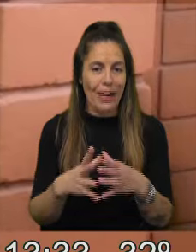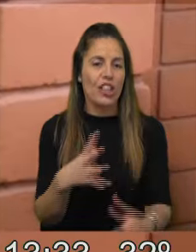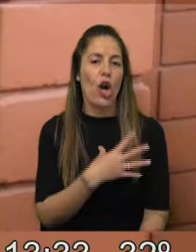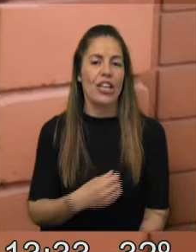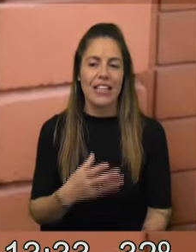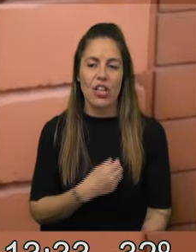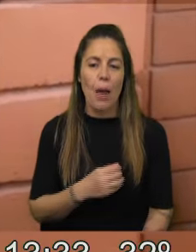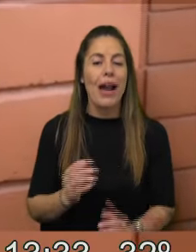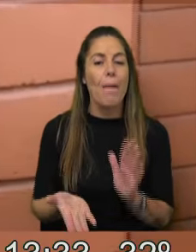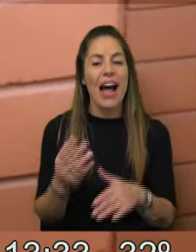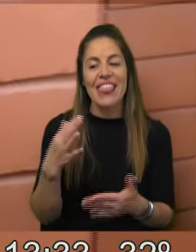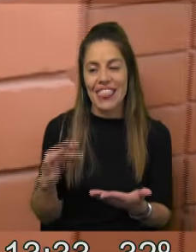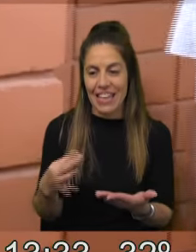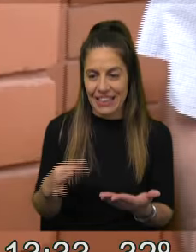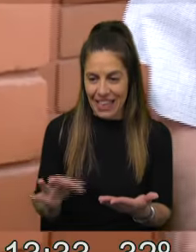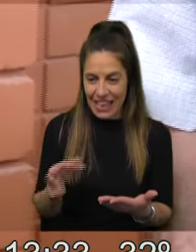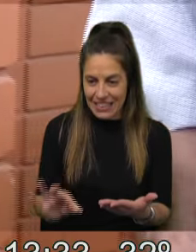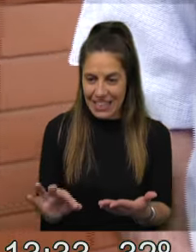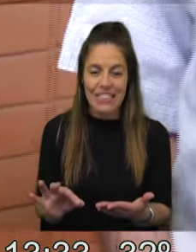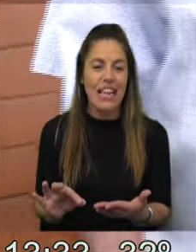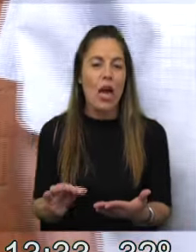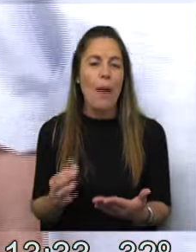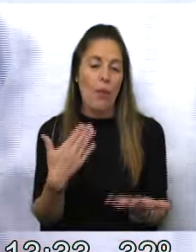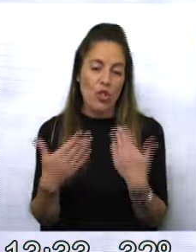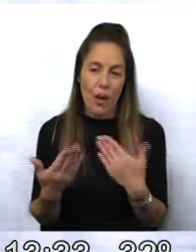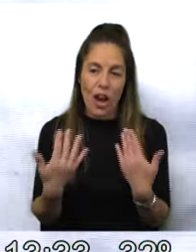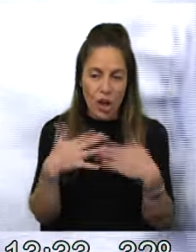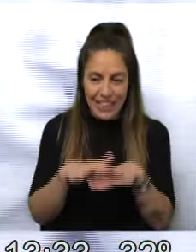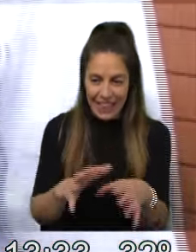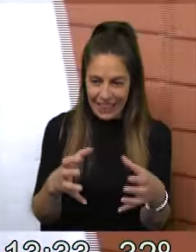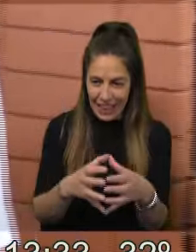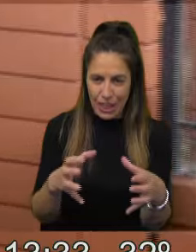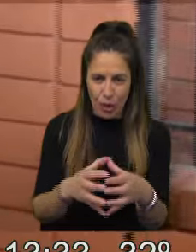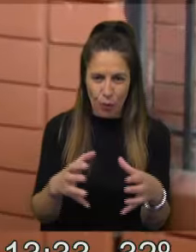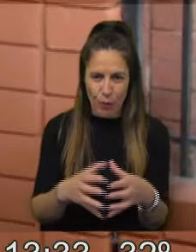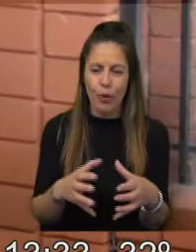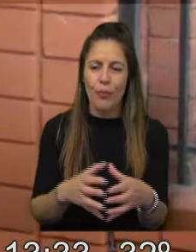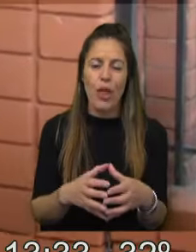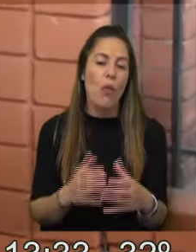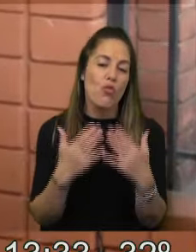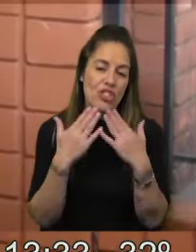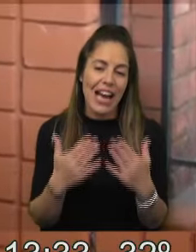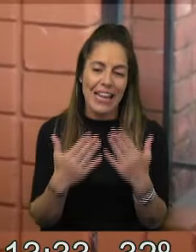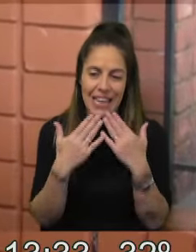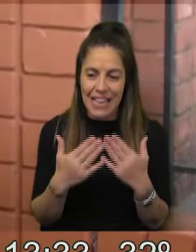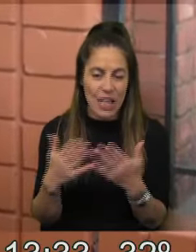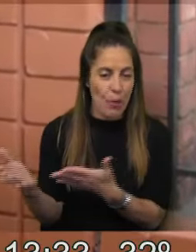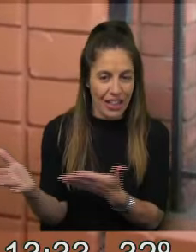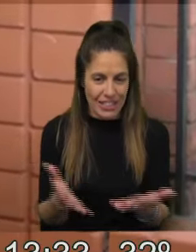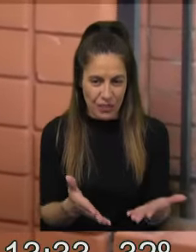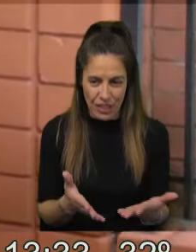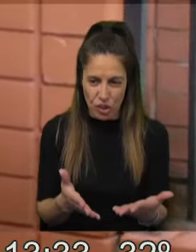Nacional. Y para más detalles estamos con Oscar Tacino, integrante de este grupo. Javier Tacino, muchísimas gracias por